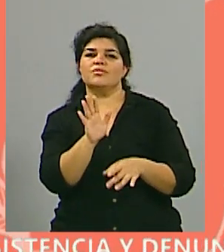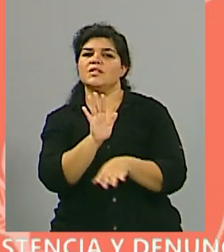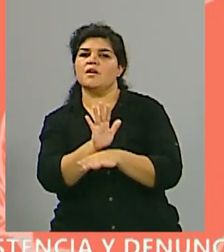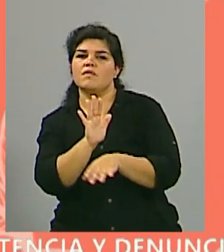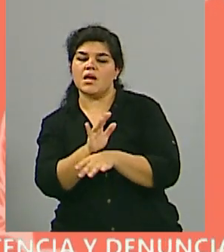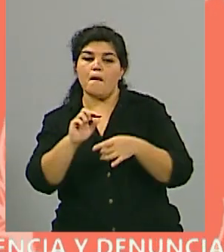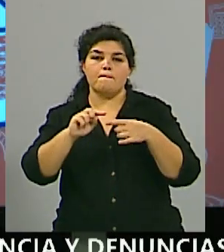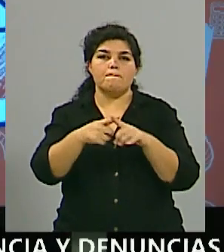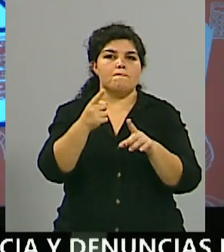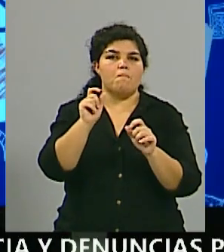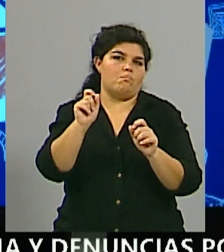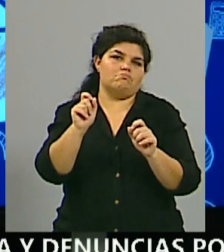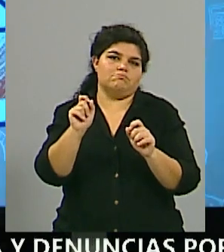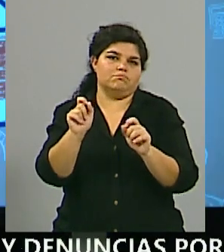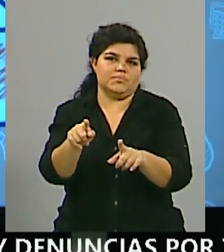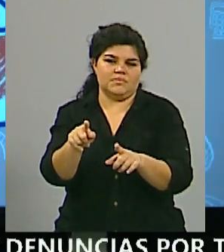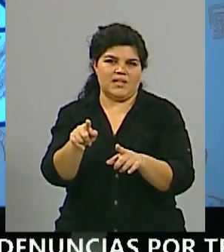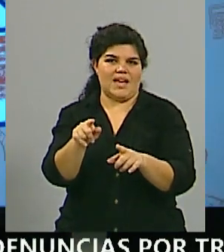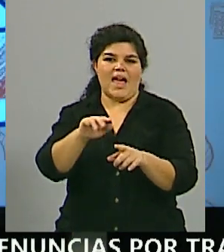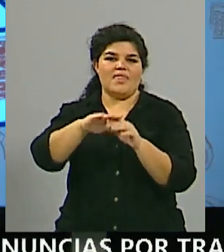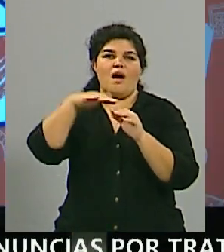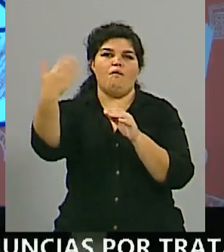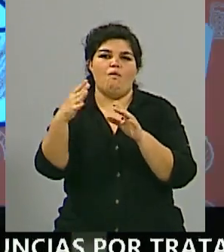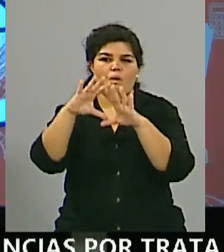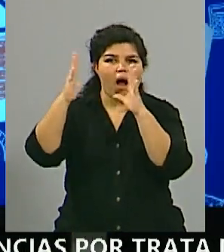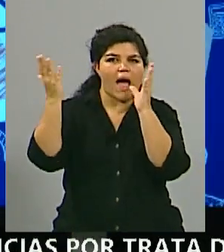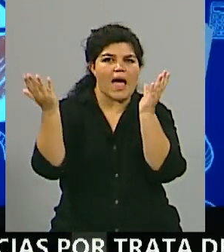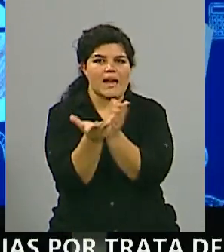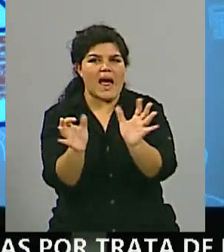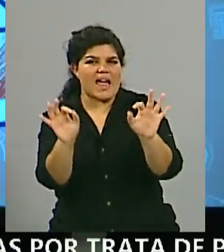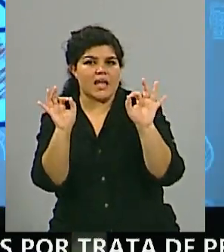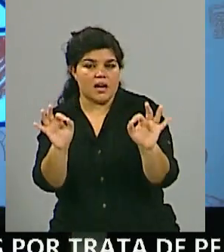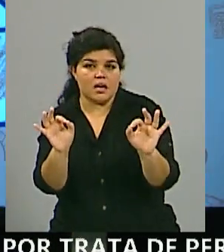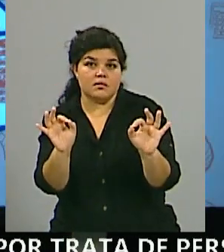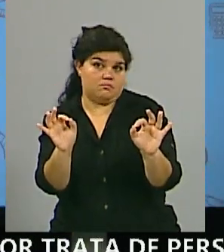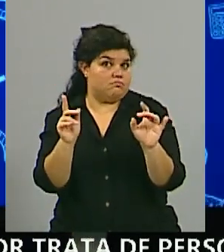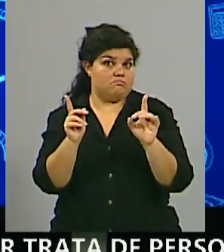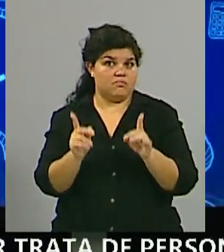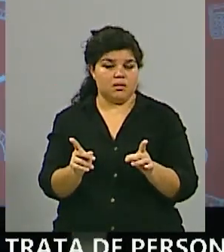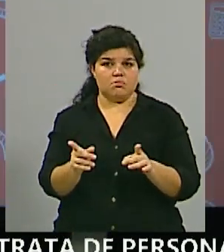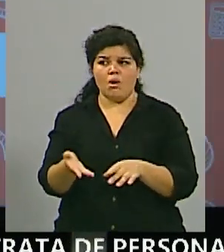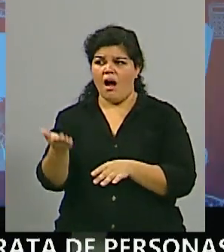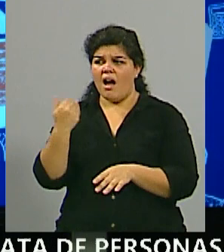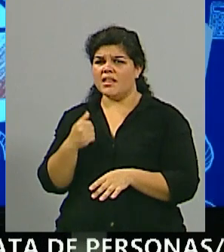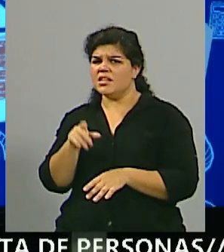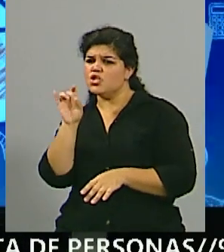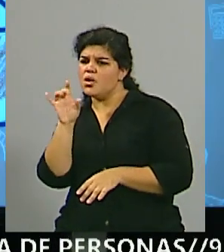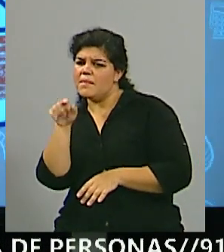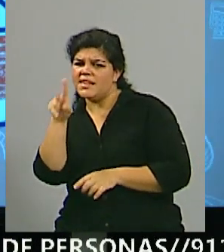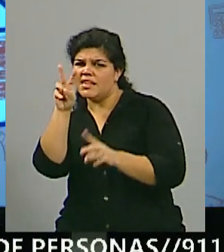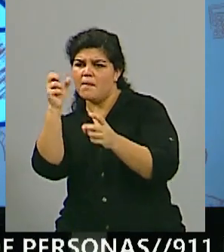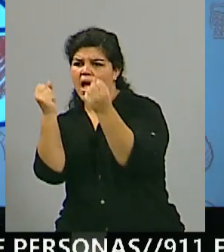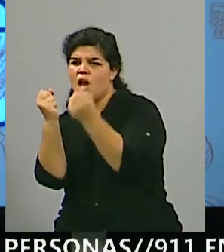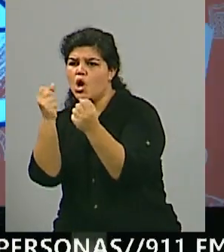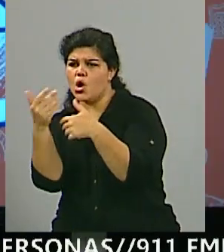exterior, de los países, llama un poquito más la atención. Antes simplemente se lo asociaba con su lado económico. Ahora